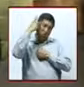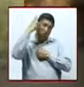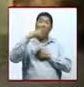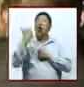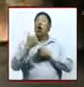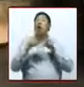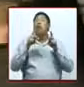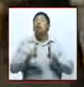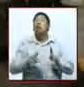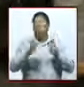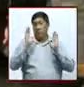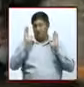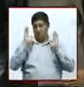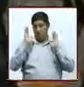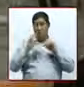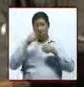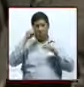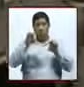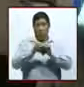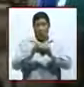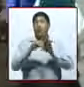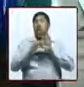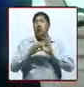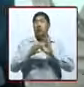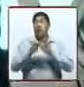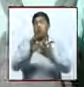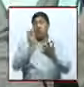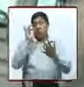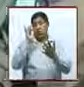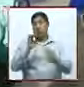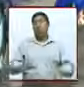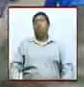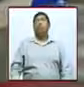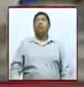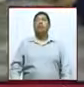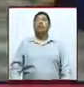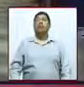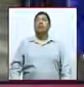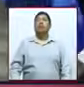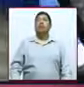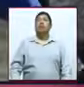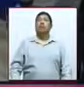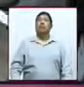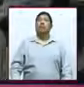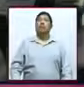persona porque el Pacto de Unidad y el Pueblo Unido ha elegido a su nuevo directorio.